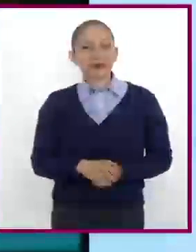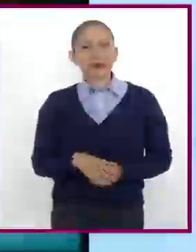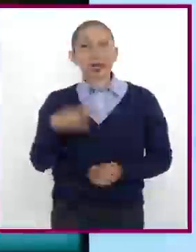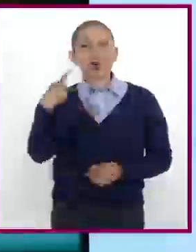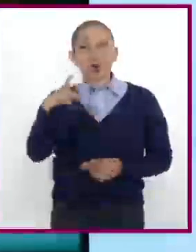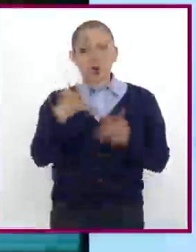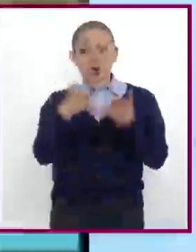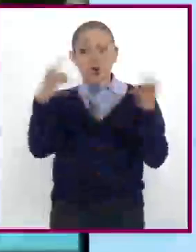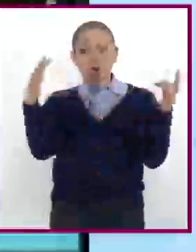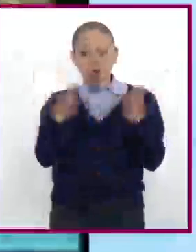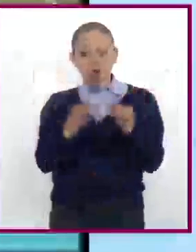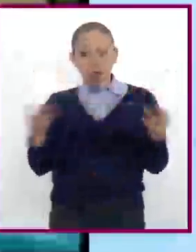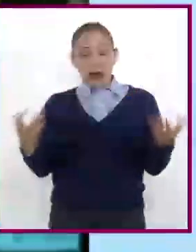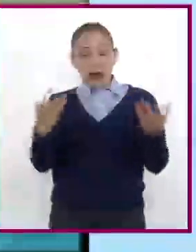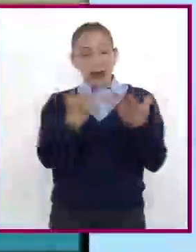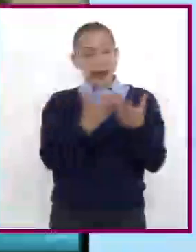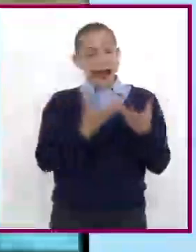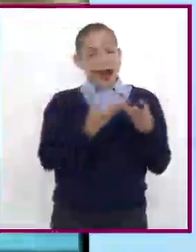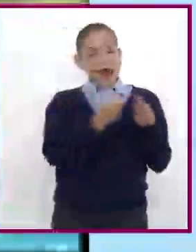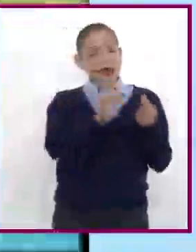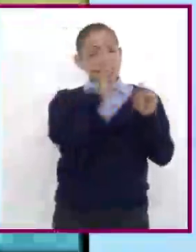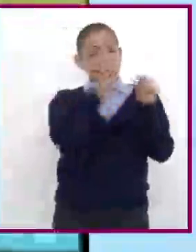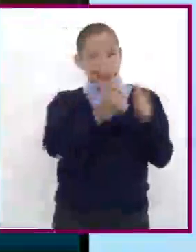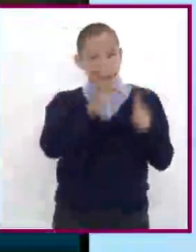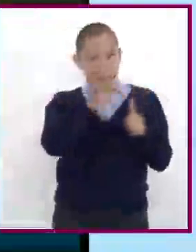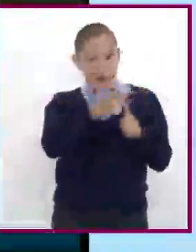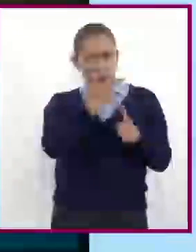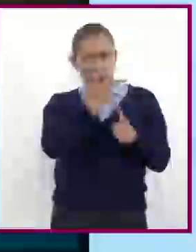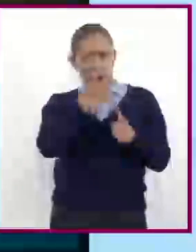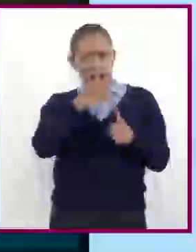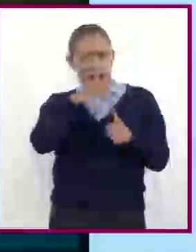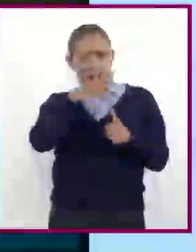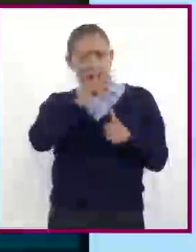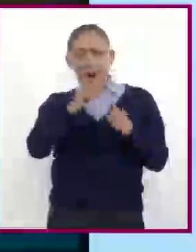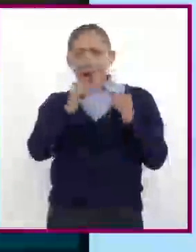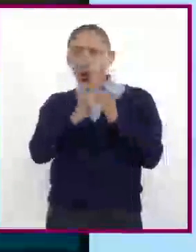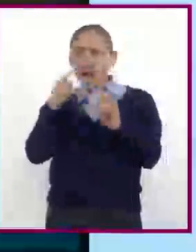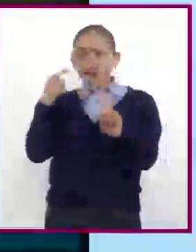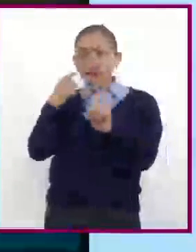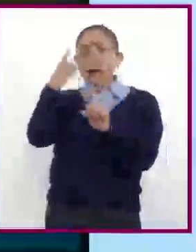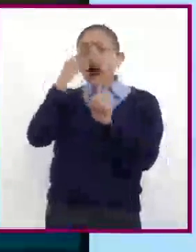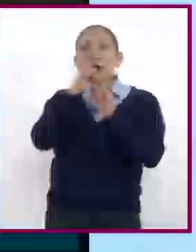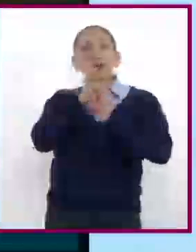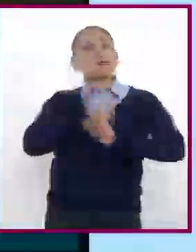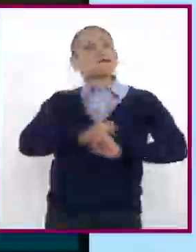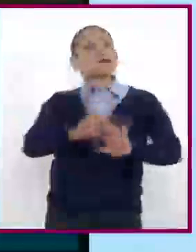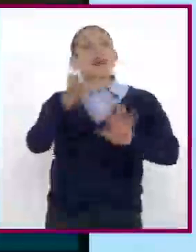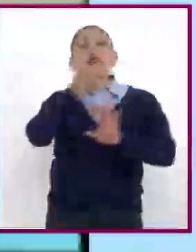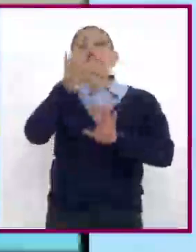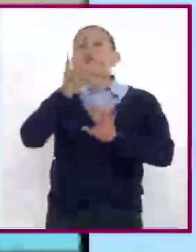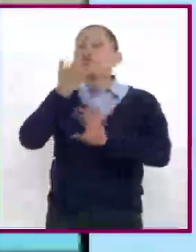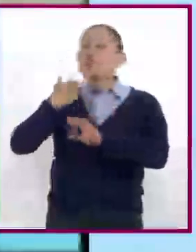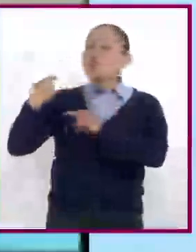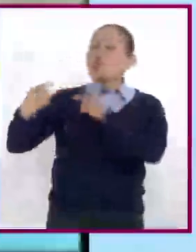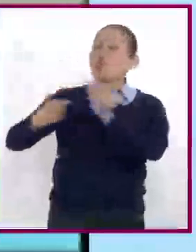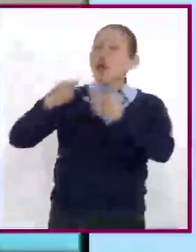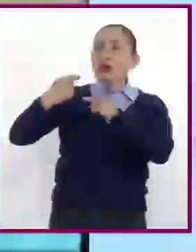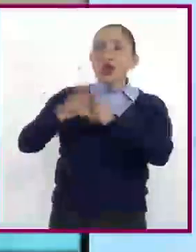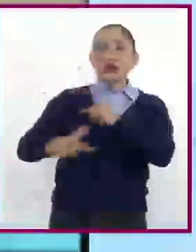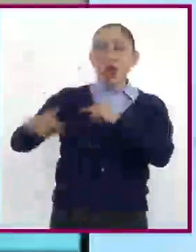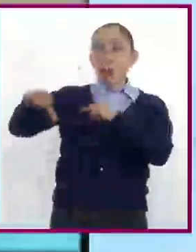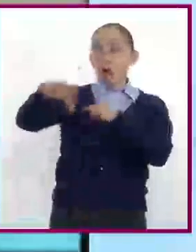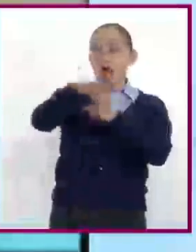Sus cuentos combinan la calidad artística de este género literario con el propósito de difundir las costumbres de los pueblos